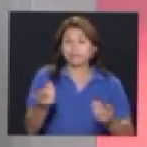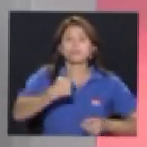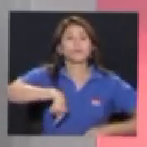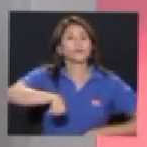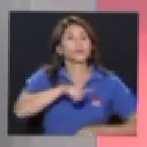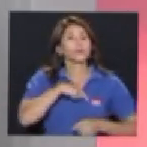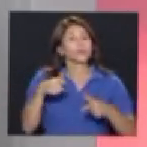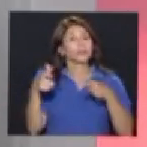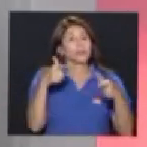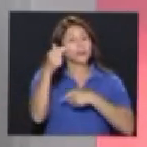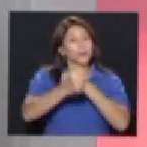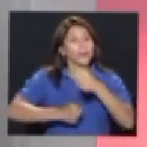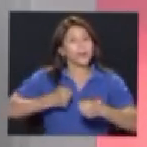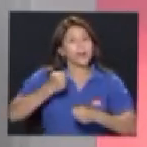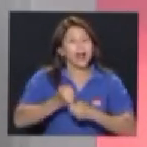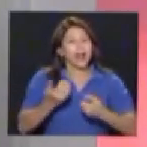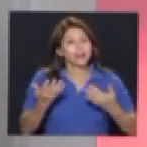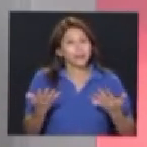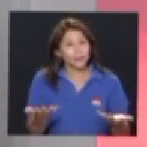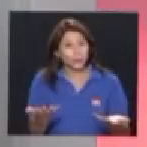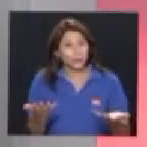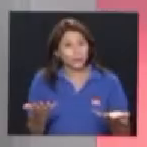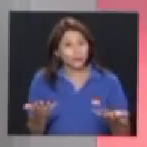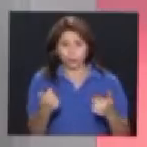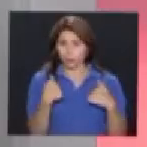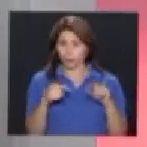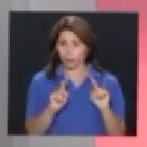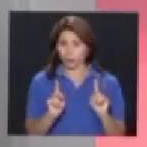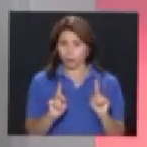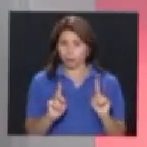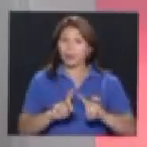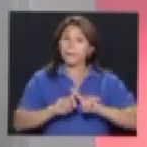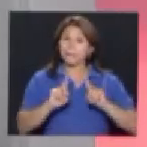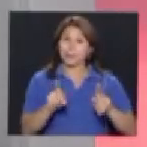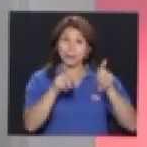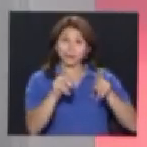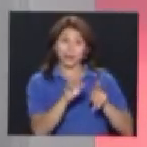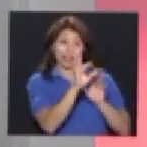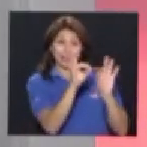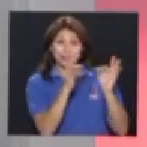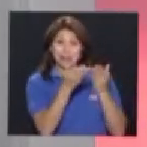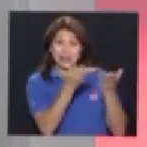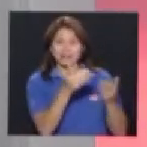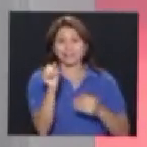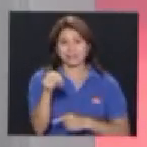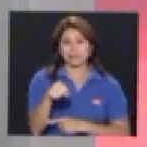estamos de cumpleaños, no yo, pero mis invitados sí,